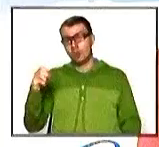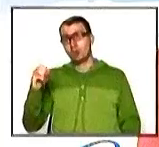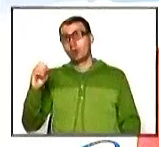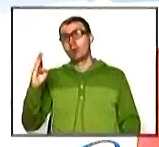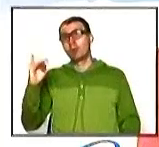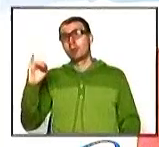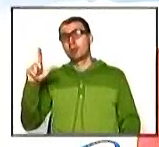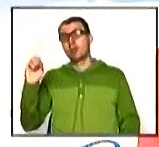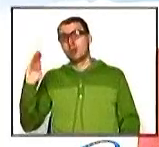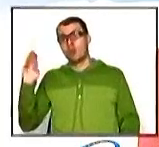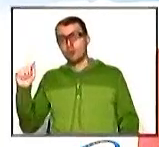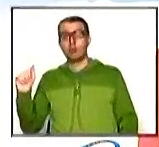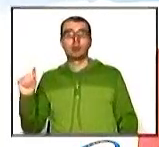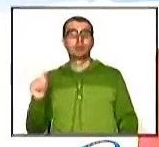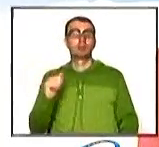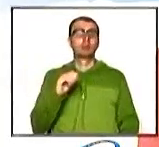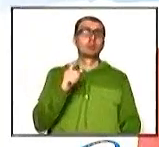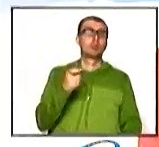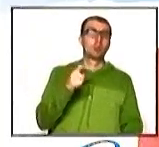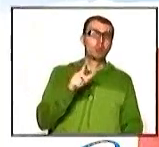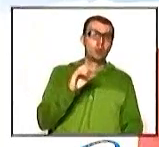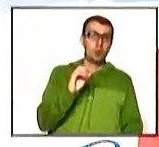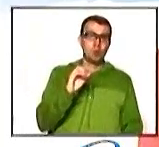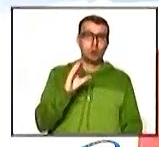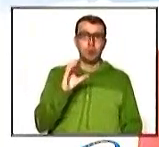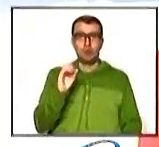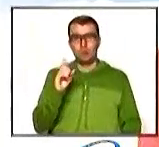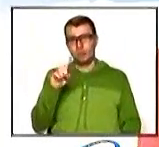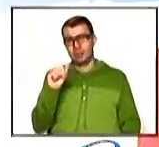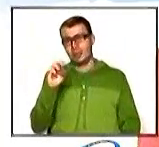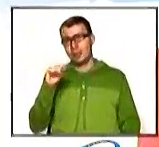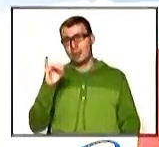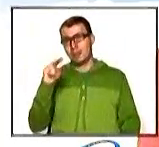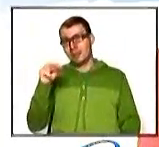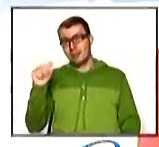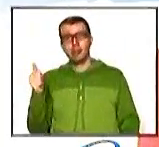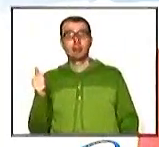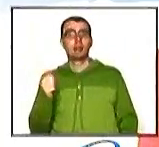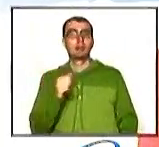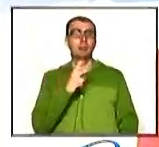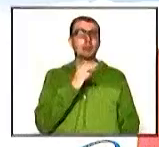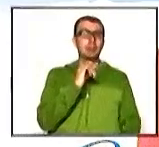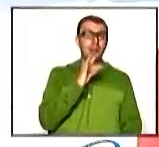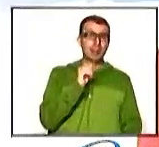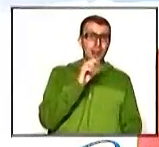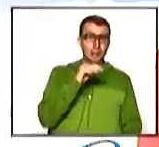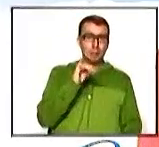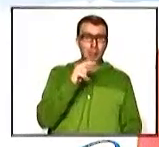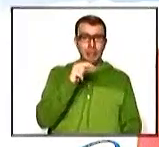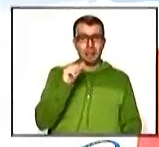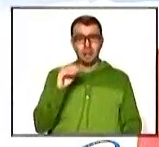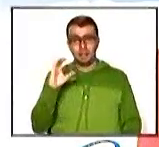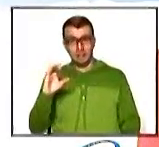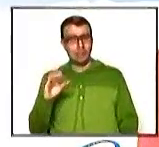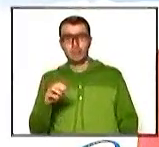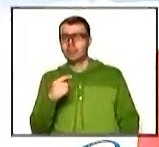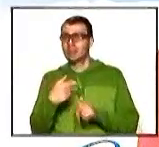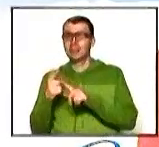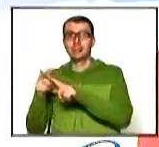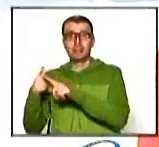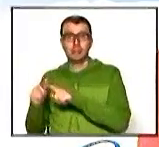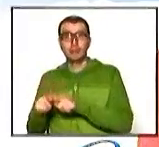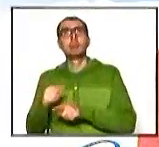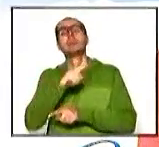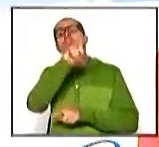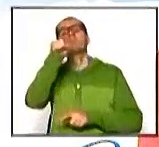lecitina, la glucosamina, la vitamina C, los propóleos, todos los venden en los Vitamin